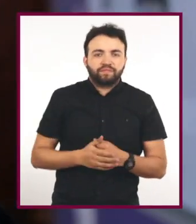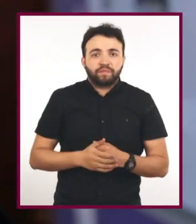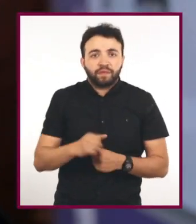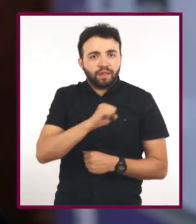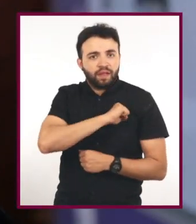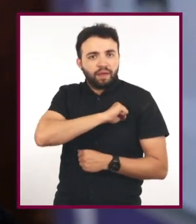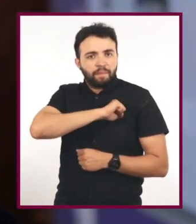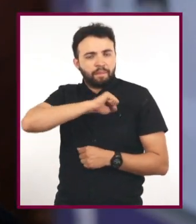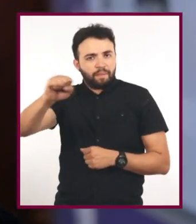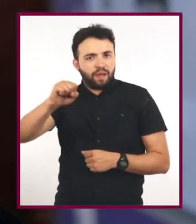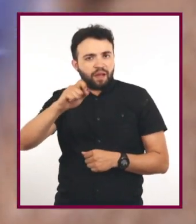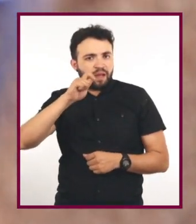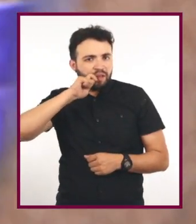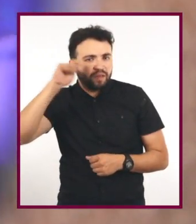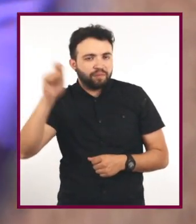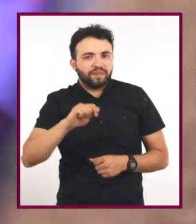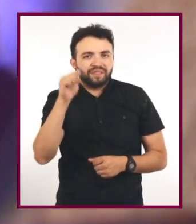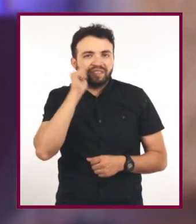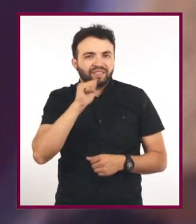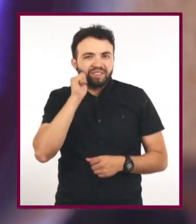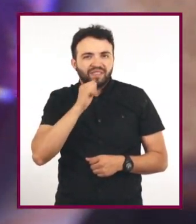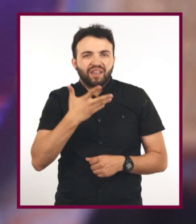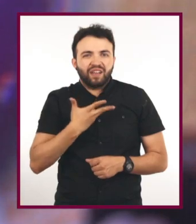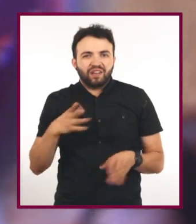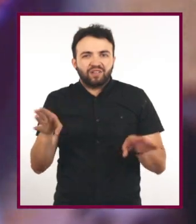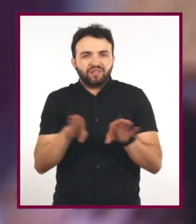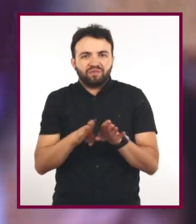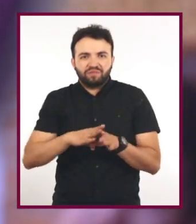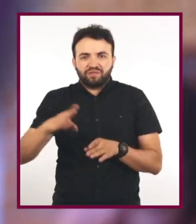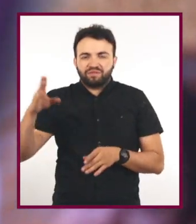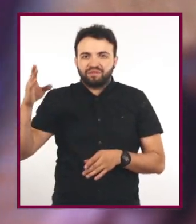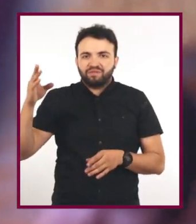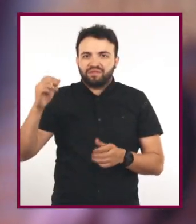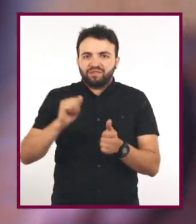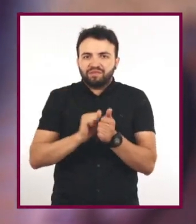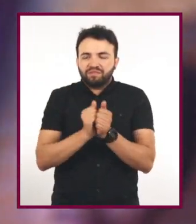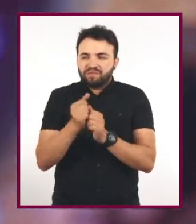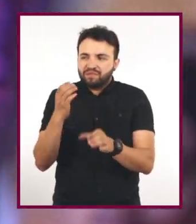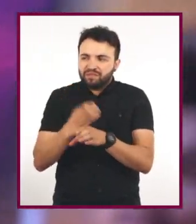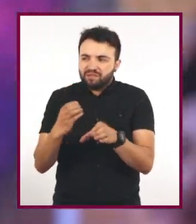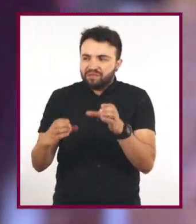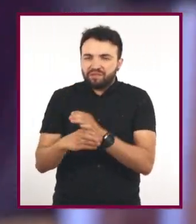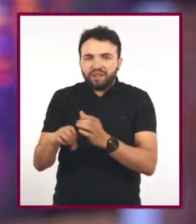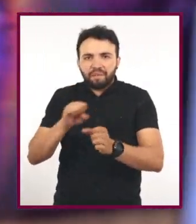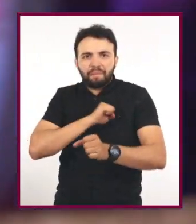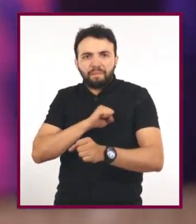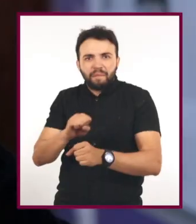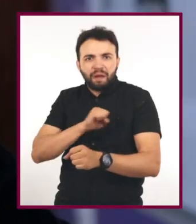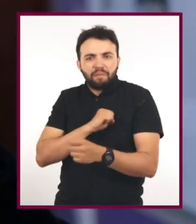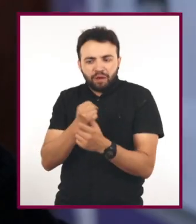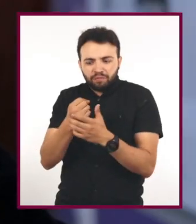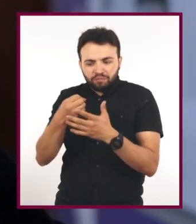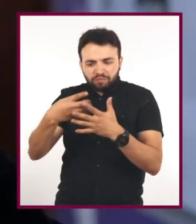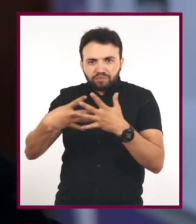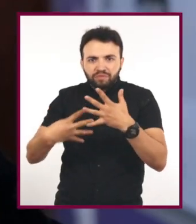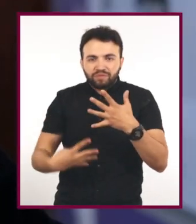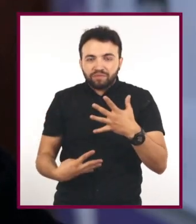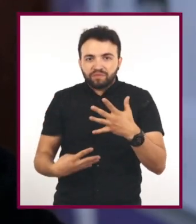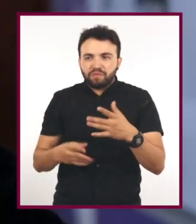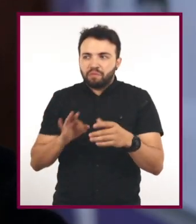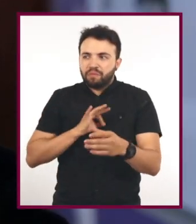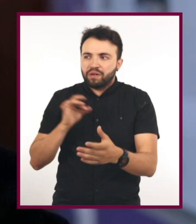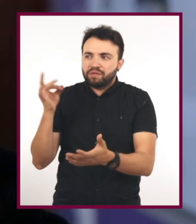dejando a su paso huellas apestosas y susceptibles de analizar, mismas que podemos detectar más rápido